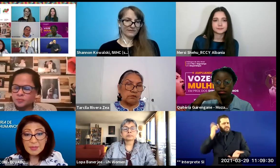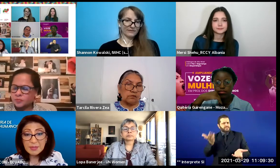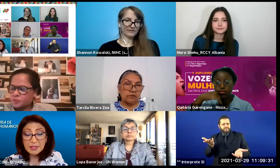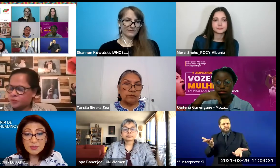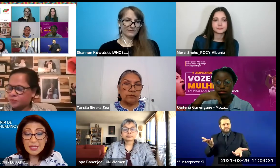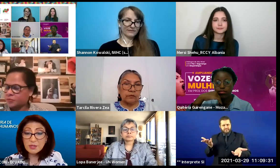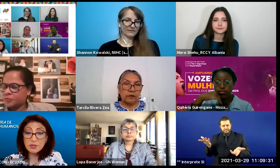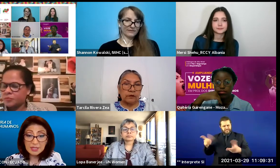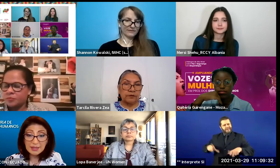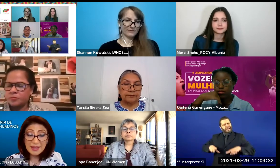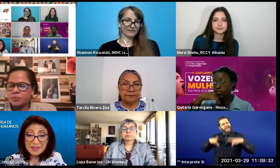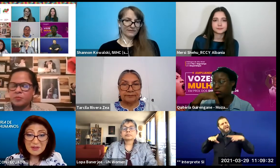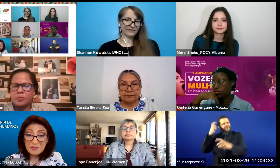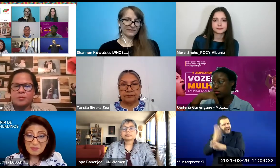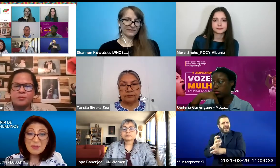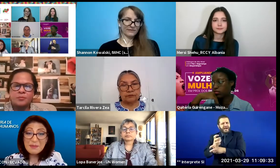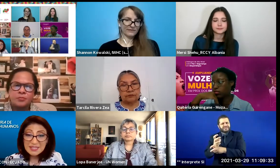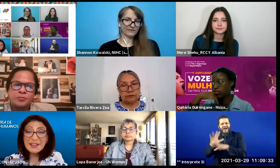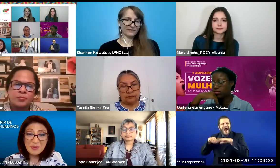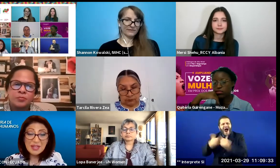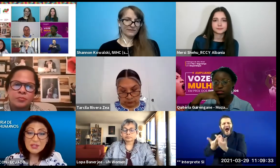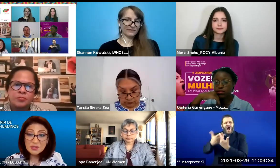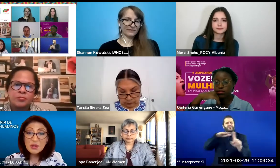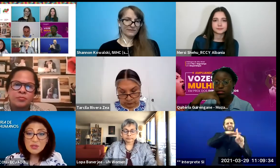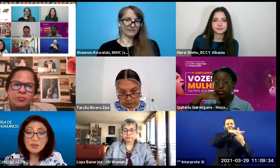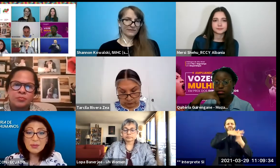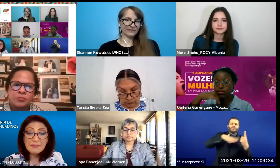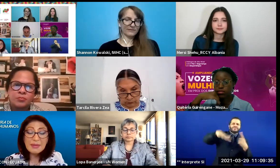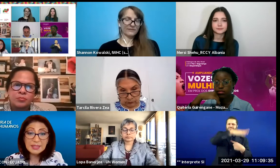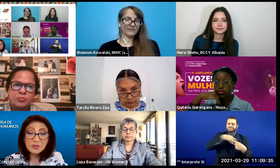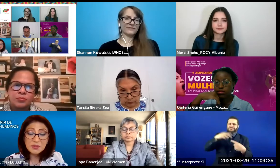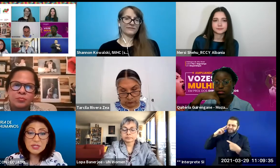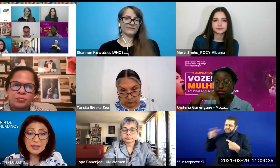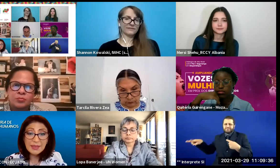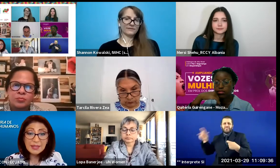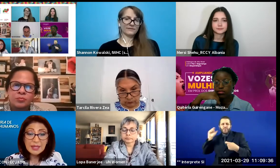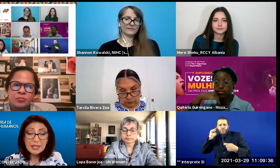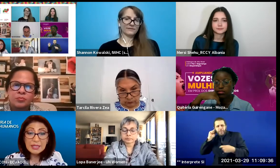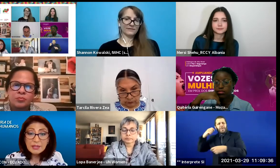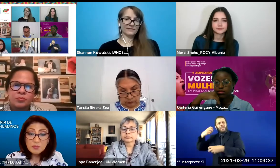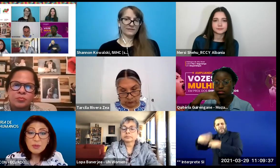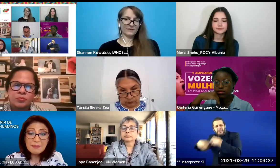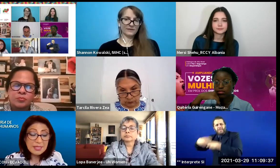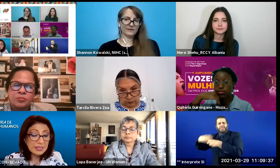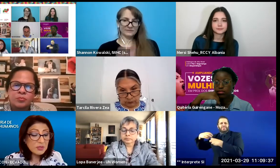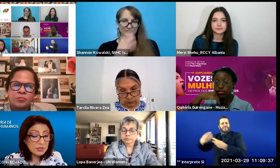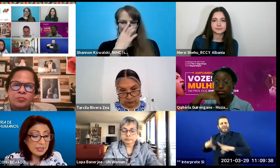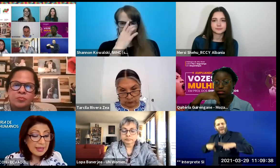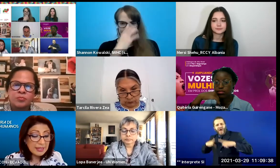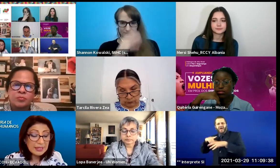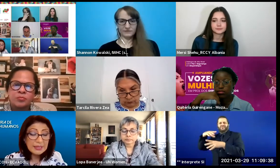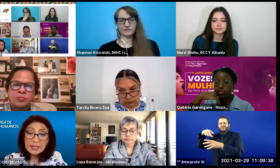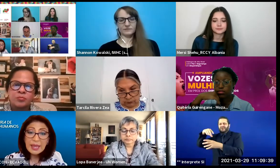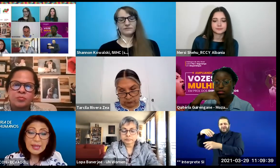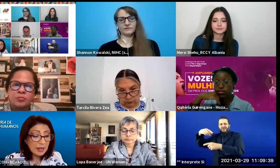problemas verdaderos de la sociedad. Los problemas de las mujeres son los problemas de la sociedad, y los problemas de la